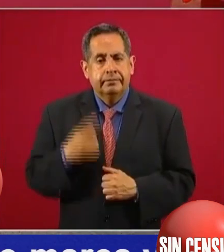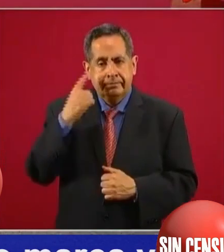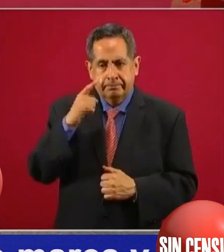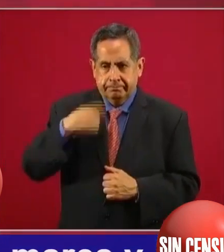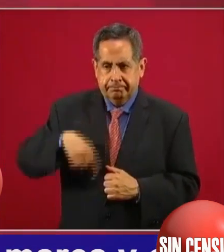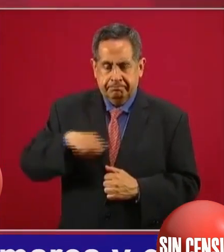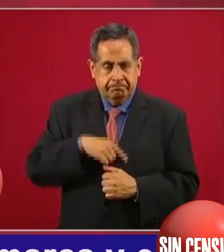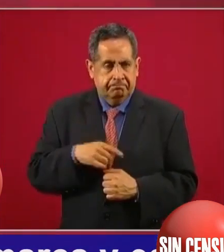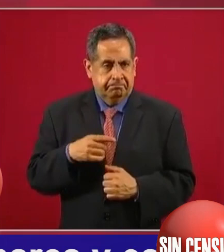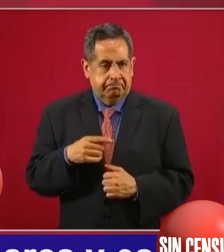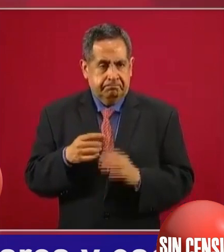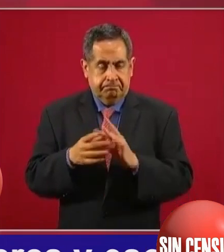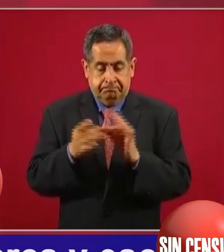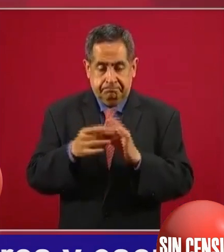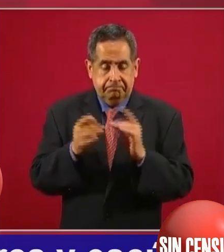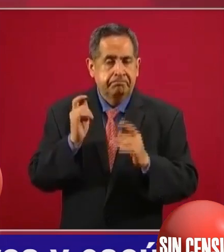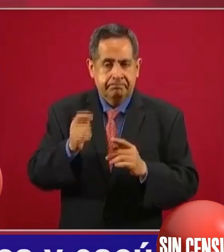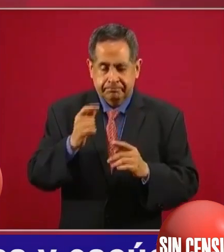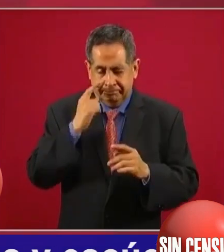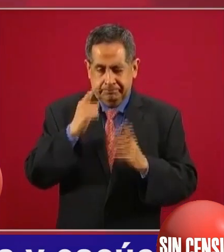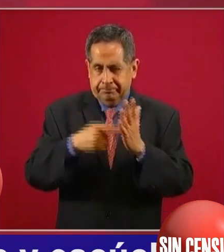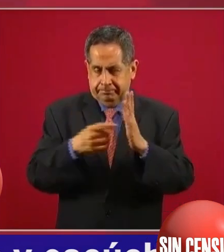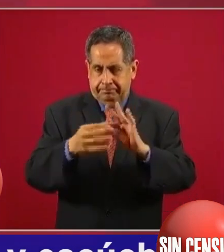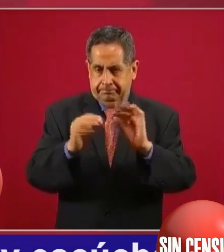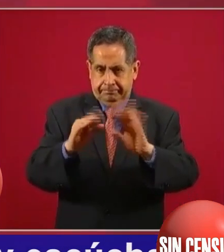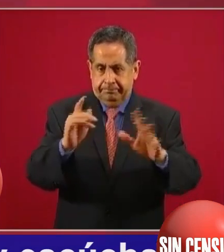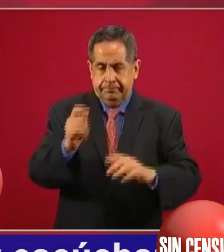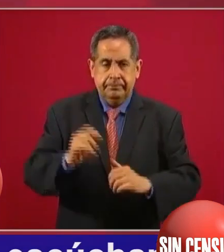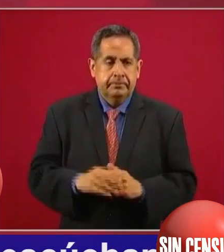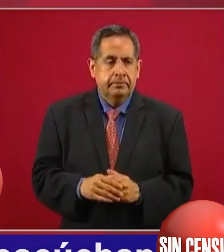Para decirlo también